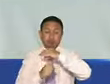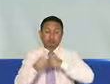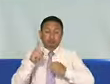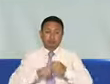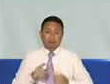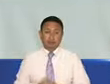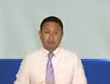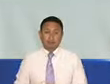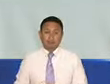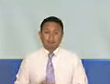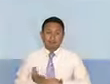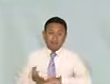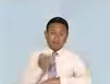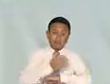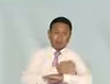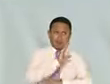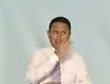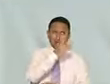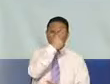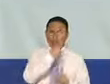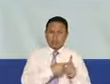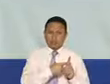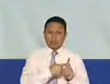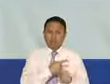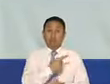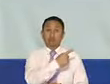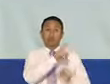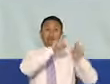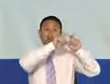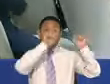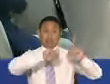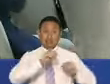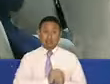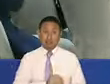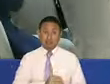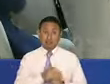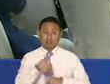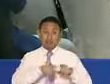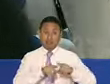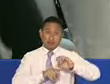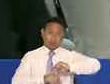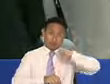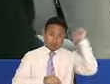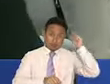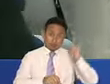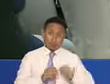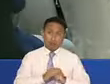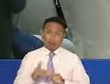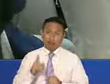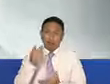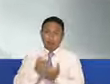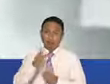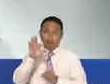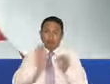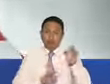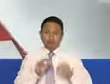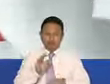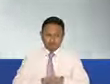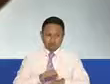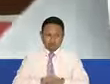quito hace un mes atrás aproximadamente esta empresa había sido la ganadora del concurso pero que fue anulado en primera instancia por